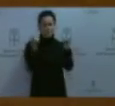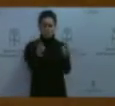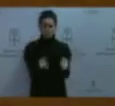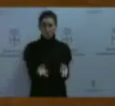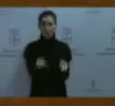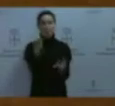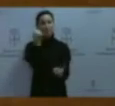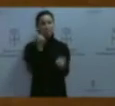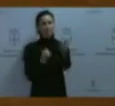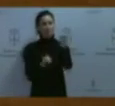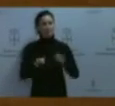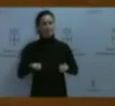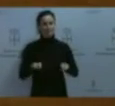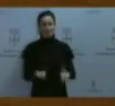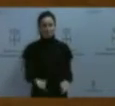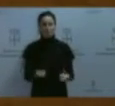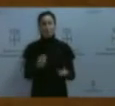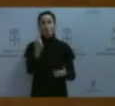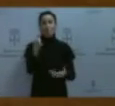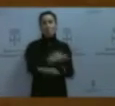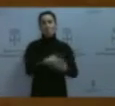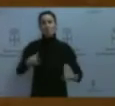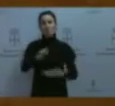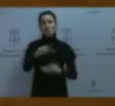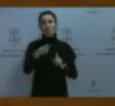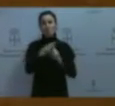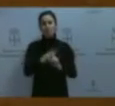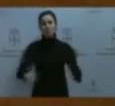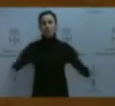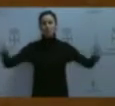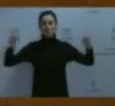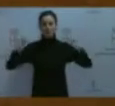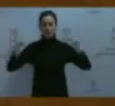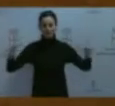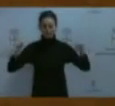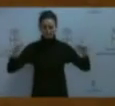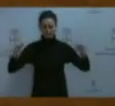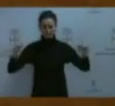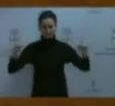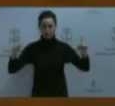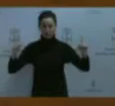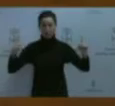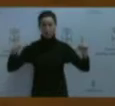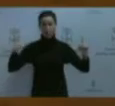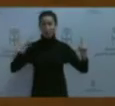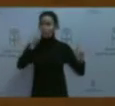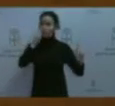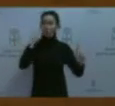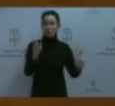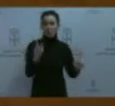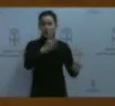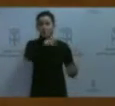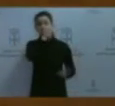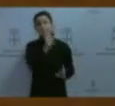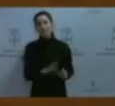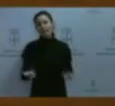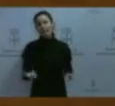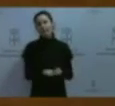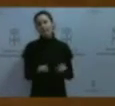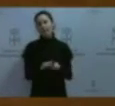bastante significativa, ni más ni menos que 1 millón de euros al año entre los dos en los últimos 2 años. Parece una cuantía, como digo,